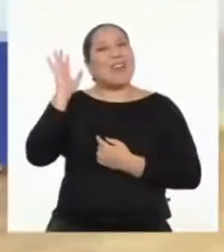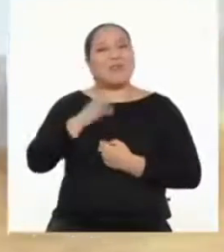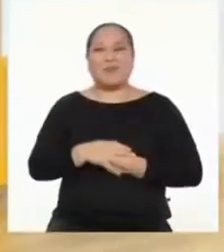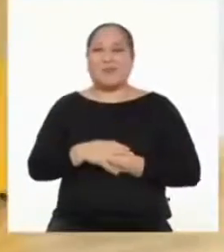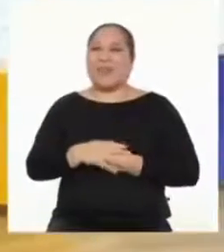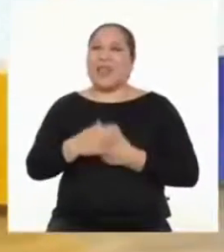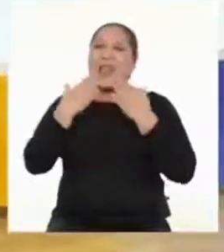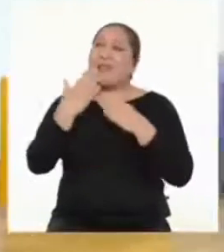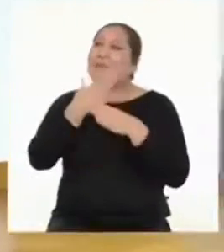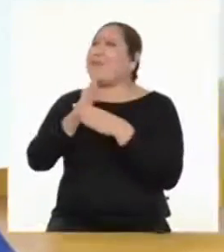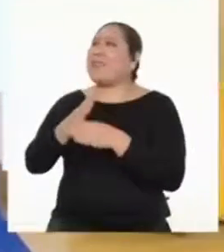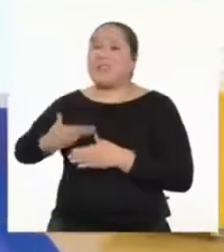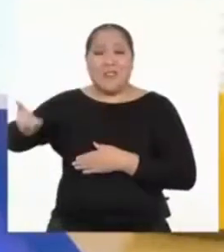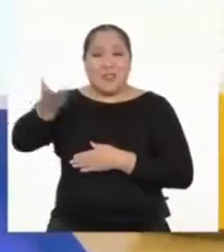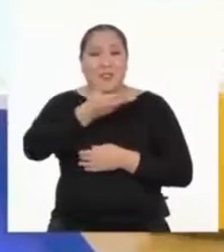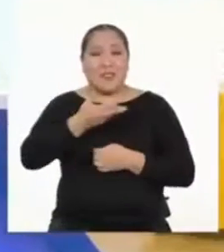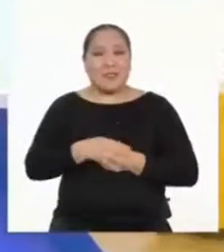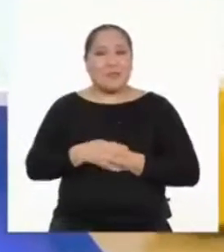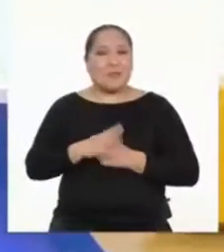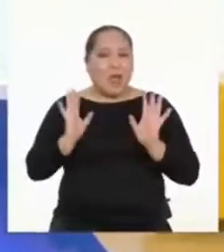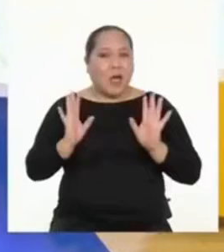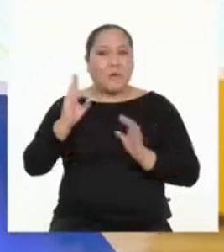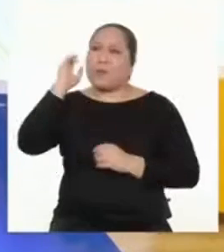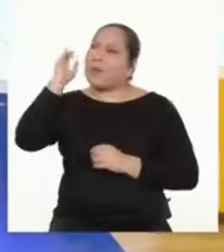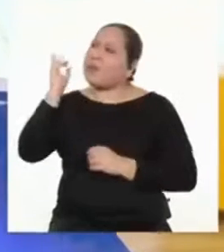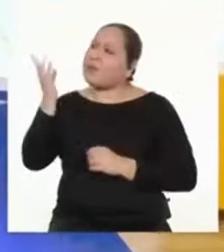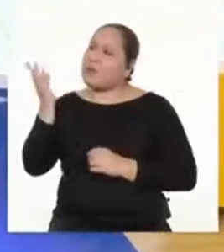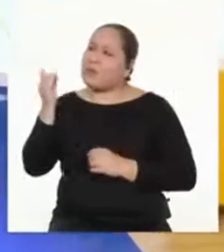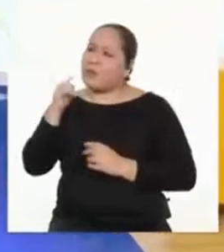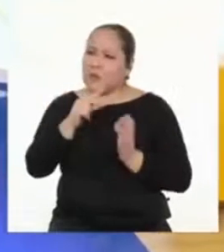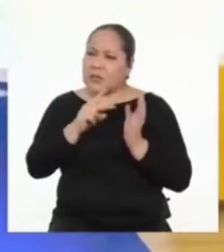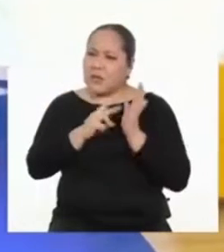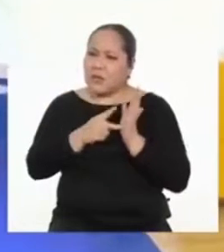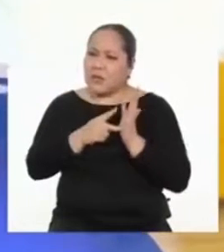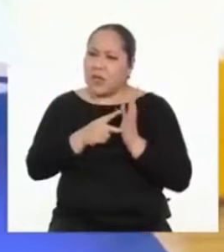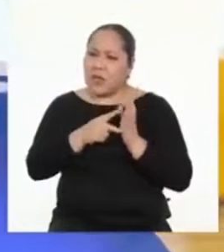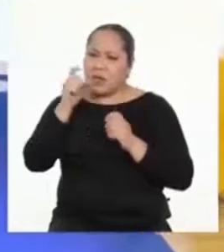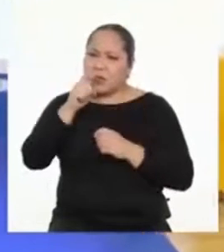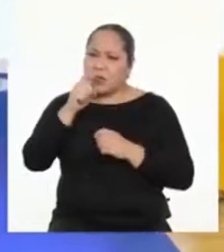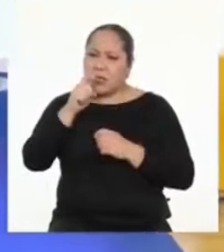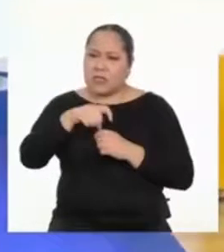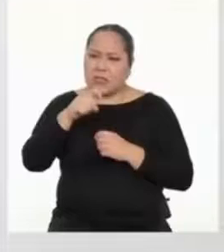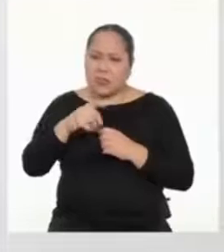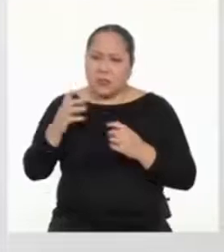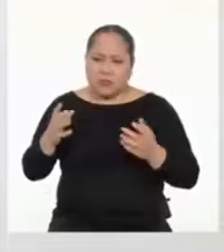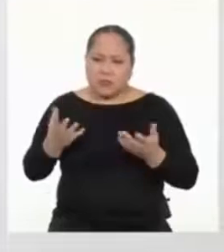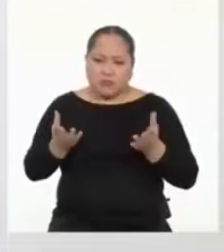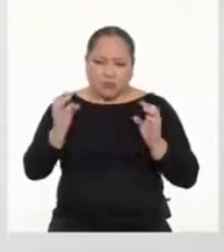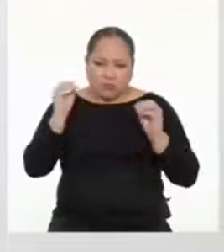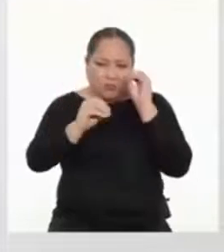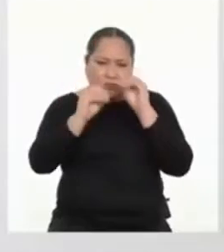compartir con todas y todos nosotros. Entonces, profesor, esto significa que debemos estimular nuestro cerebro, ¿no?